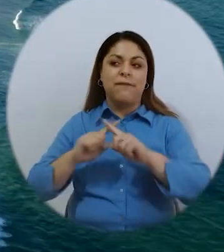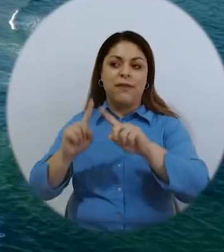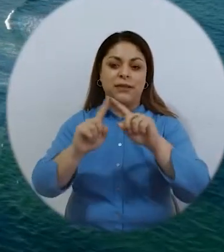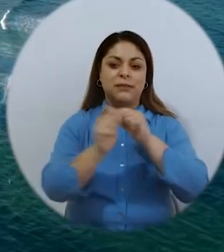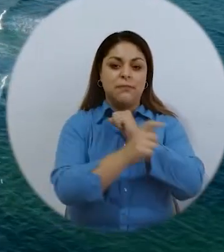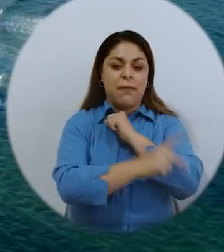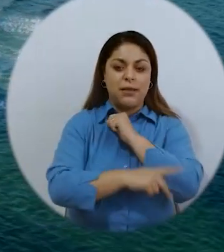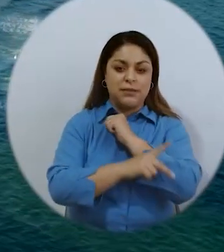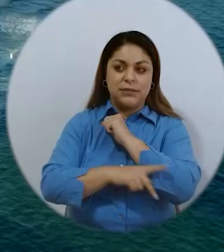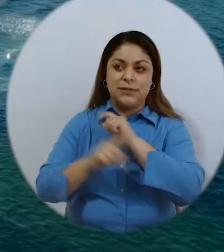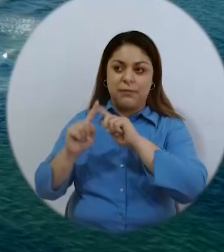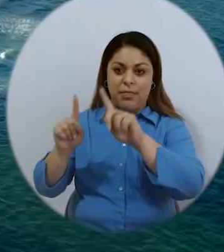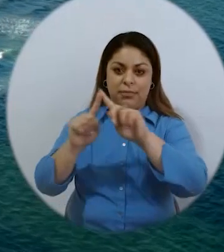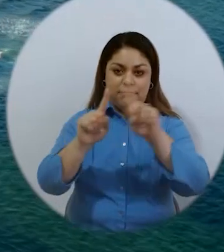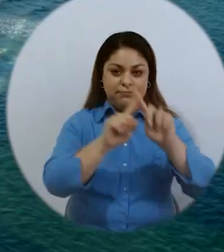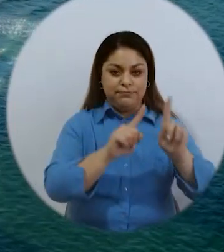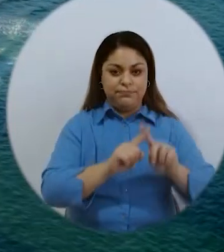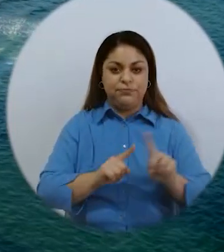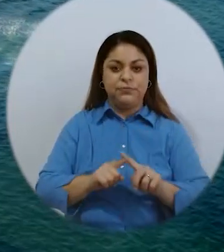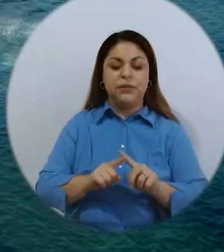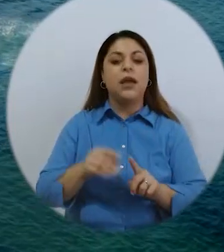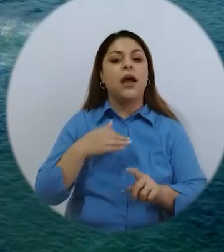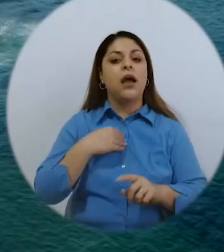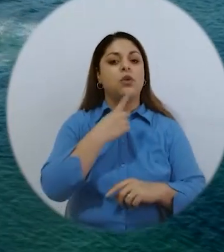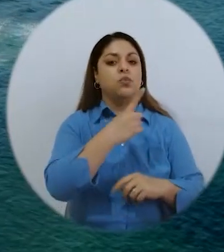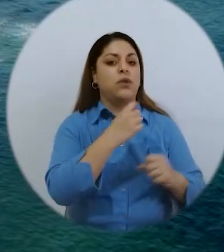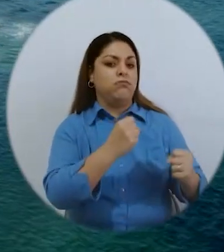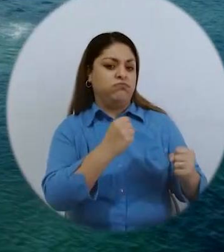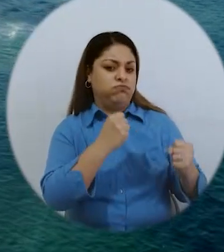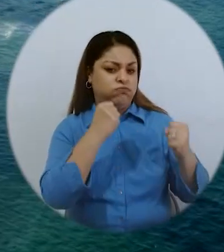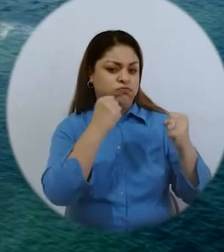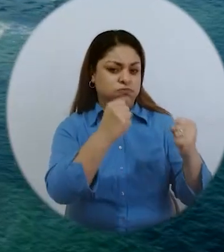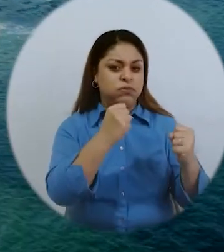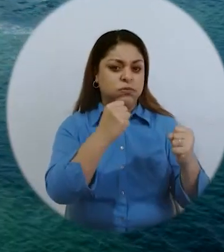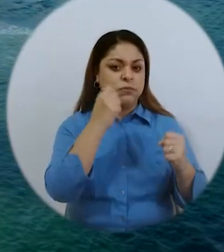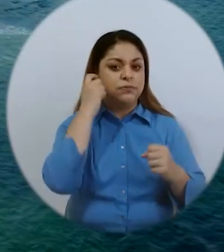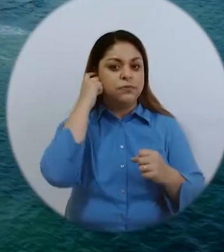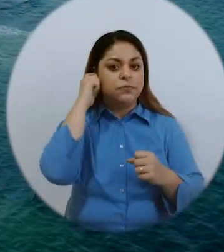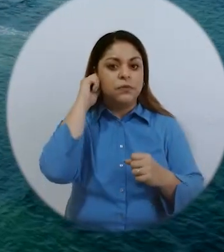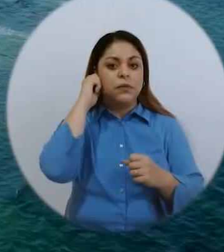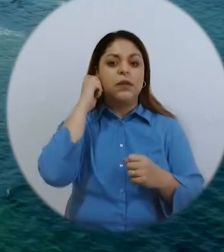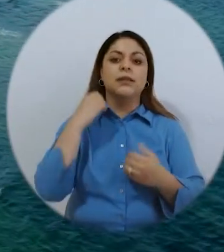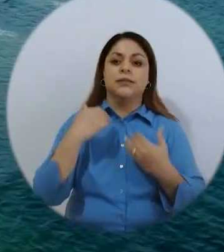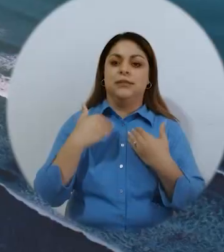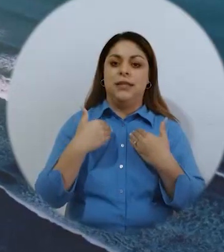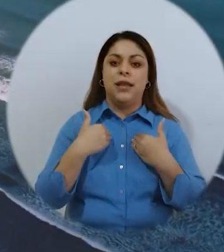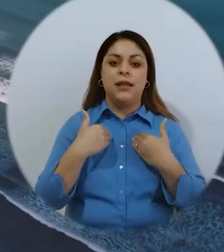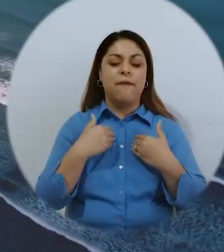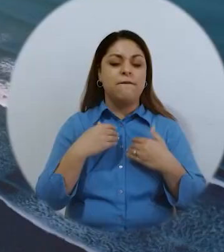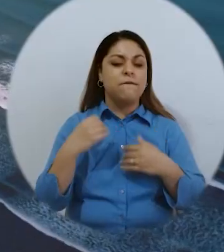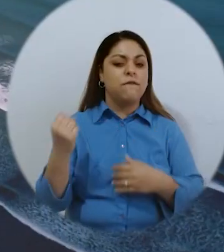una gran ausencia en esa conferencia de una gran potencia y eso implica que en términos de